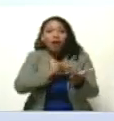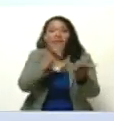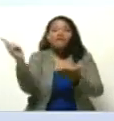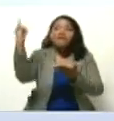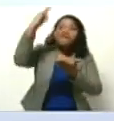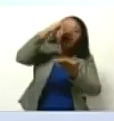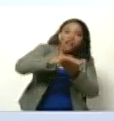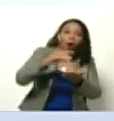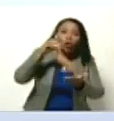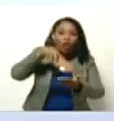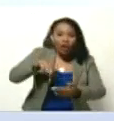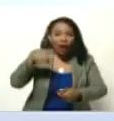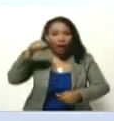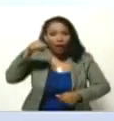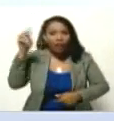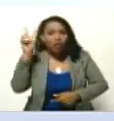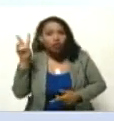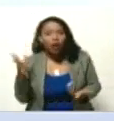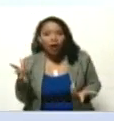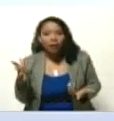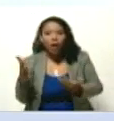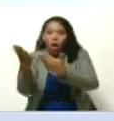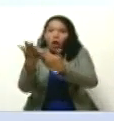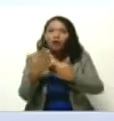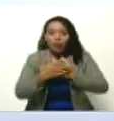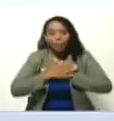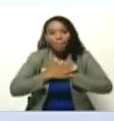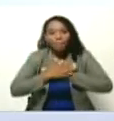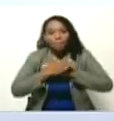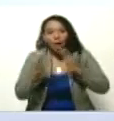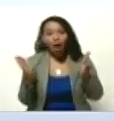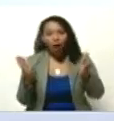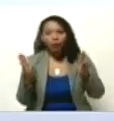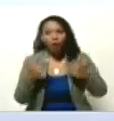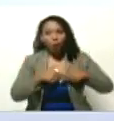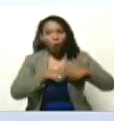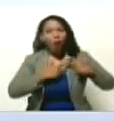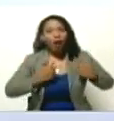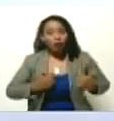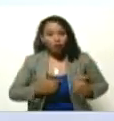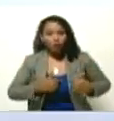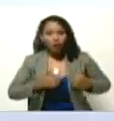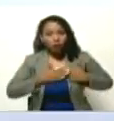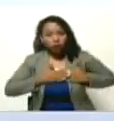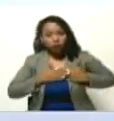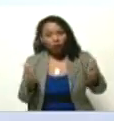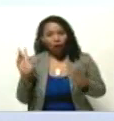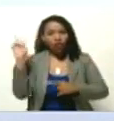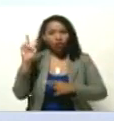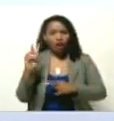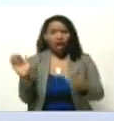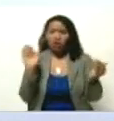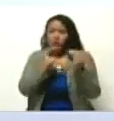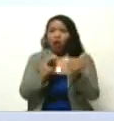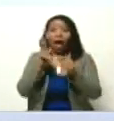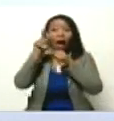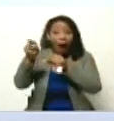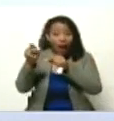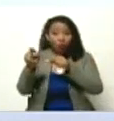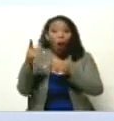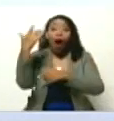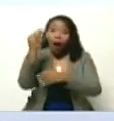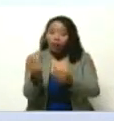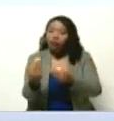su patria y los recibe con los brazos y el corazón abiertos, pues son venezolanos igualitos. A ellos hay que